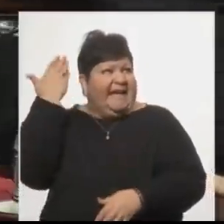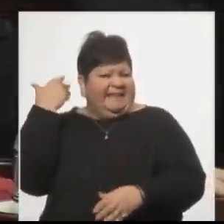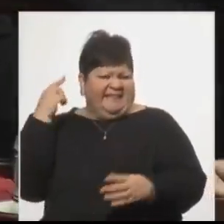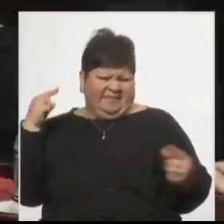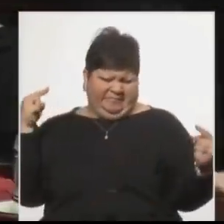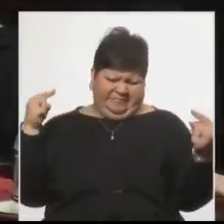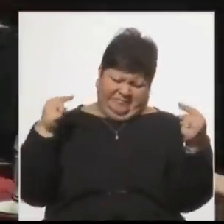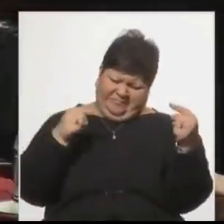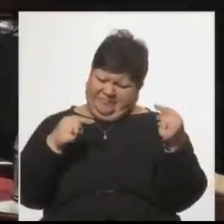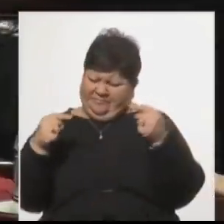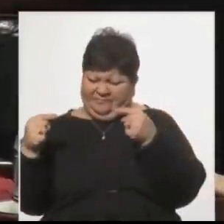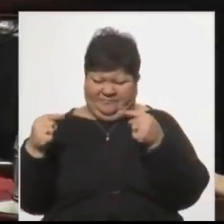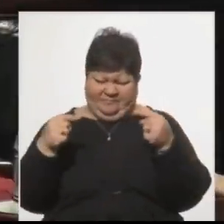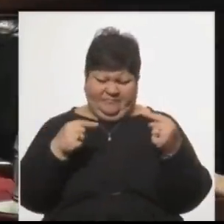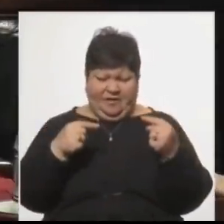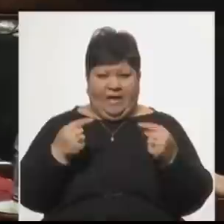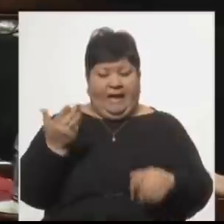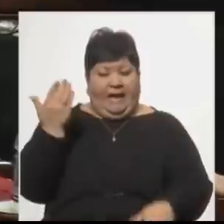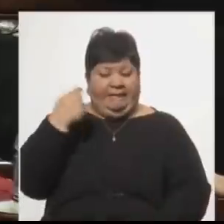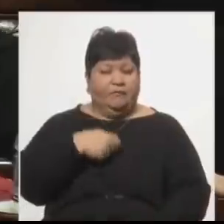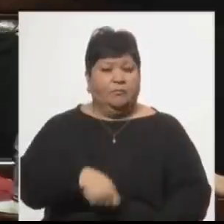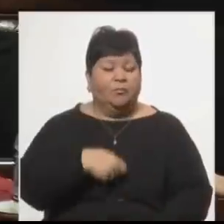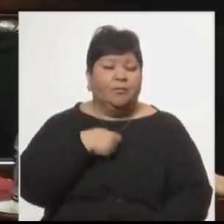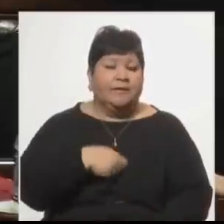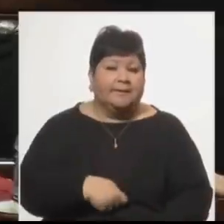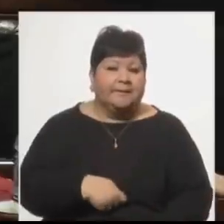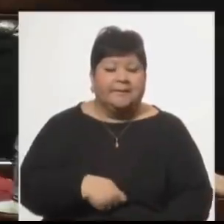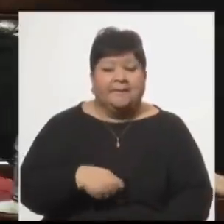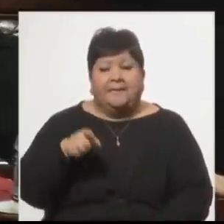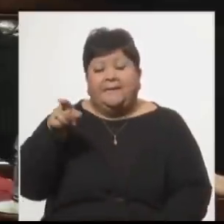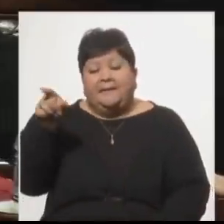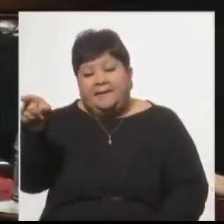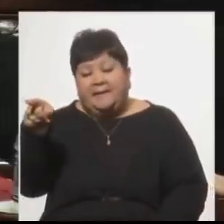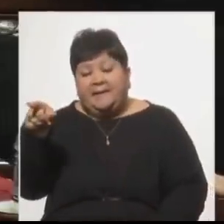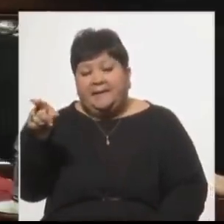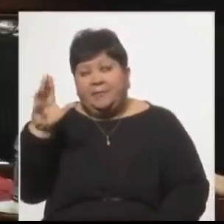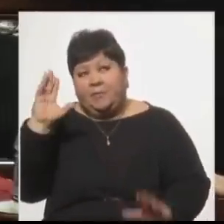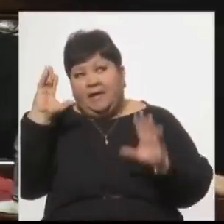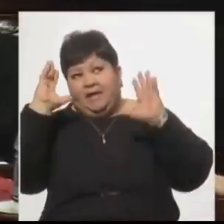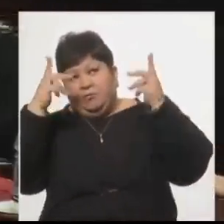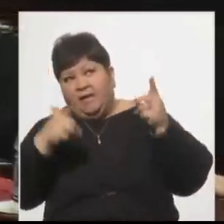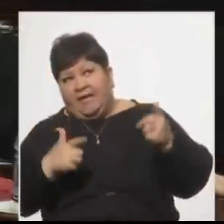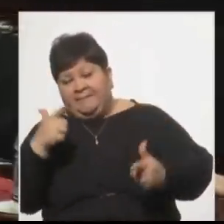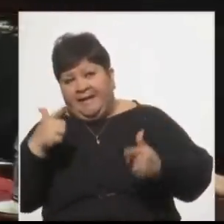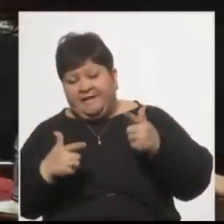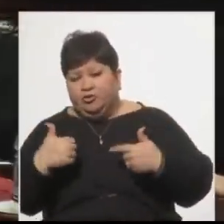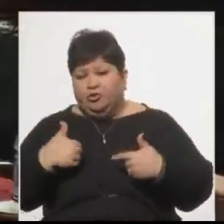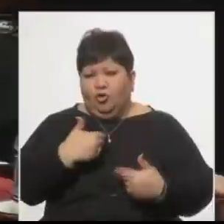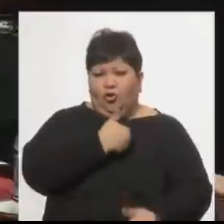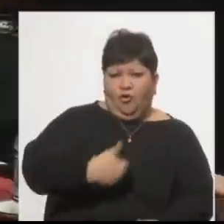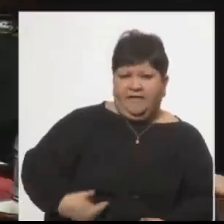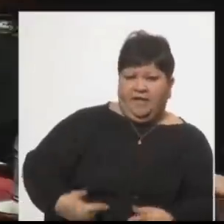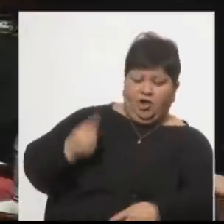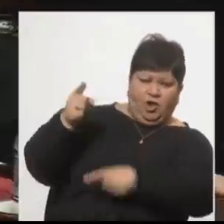como pudimos estar un día con Mujica, él desde una revolución armada, yo de los gobiernos que la